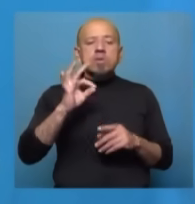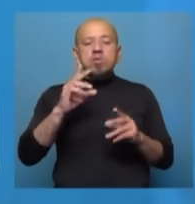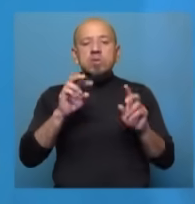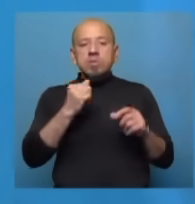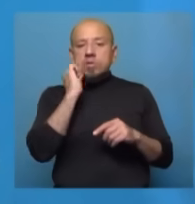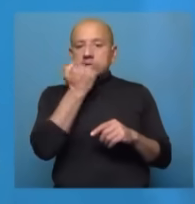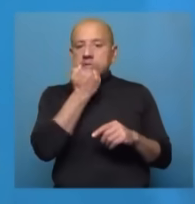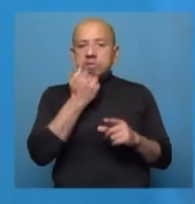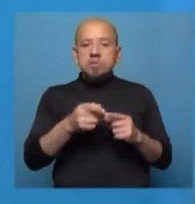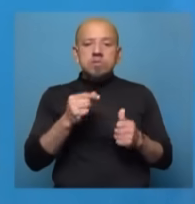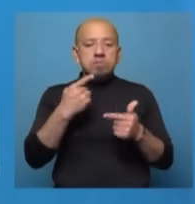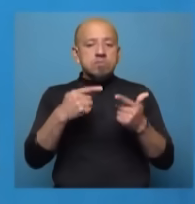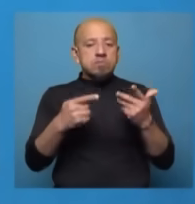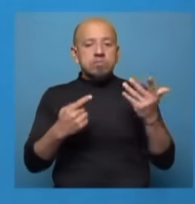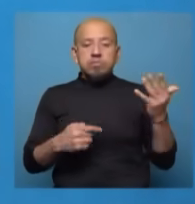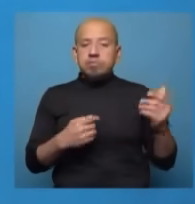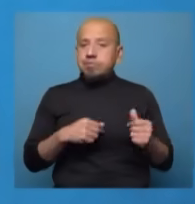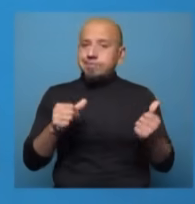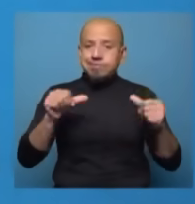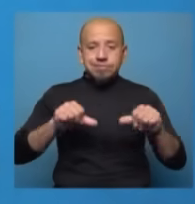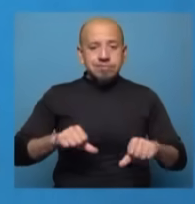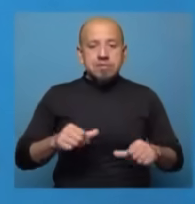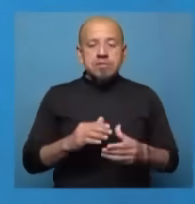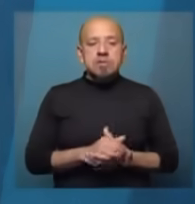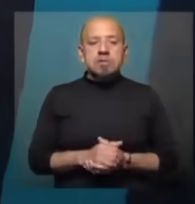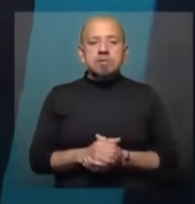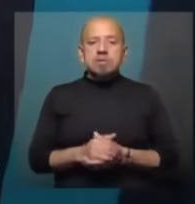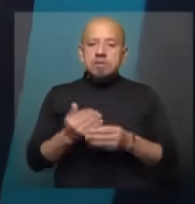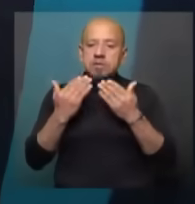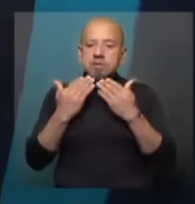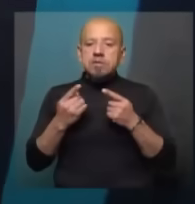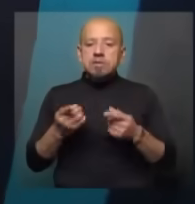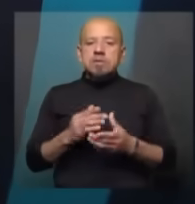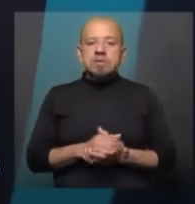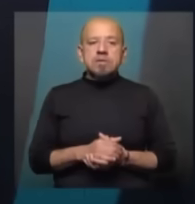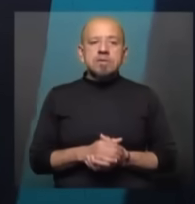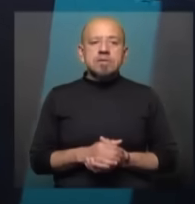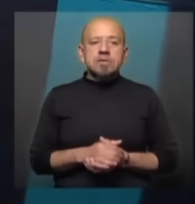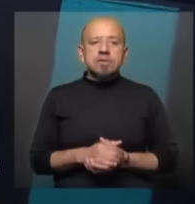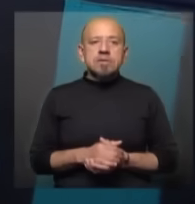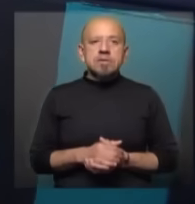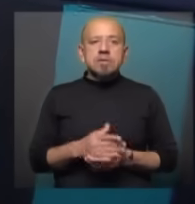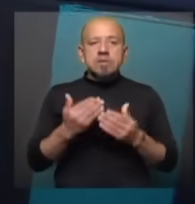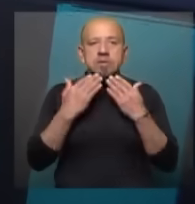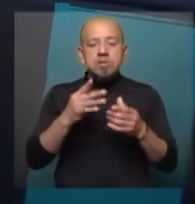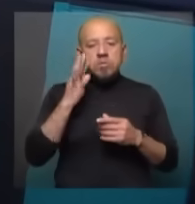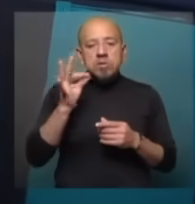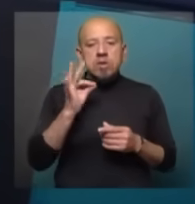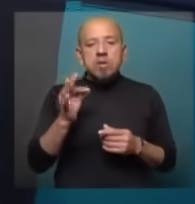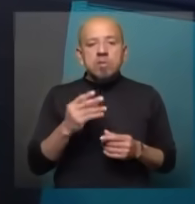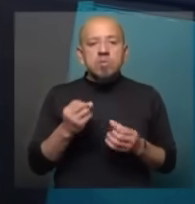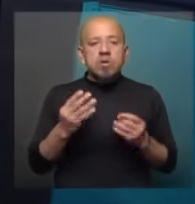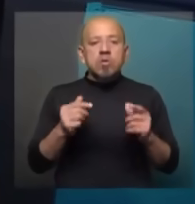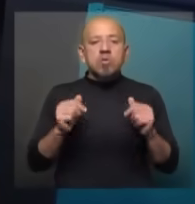Secreto todo grabado Te agradezco especialmente que estés acá por eso mismo que acabas de decir les agradezco la oportunidad porque realmente